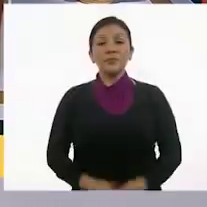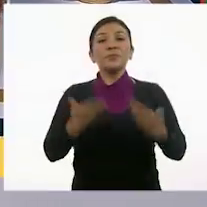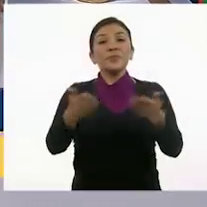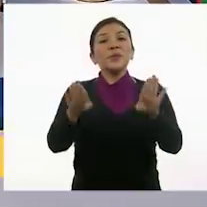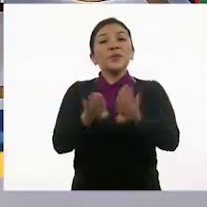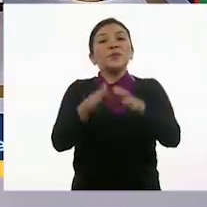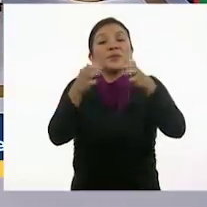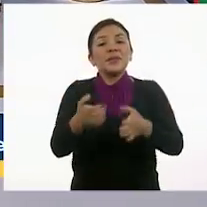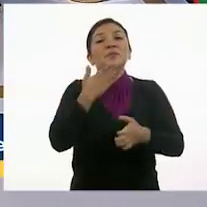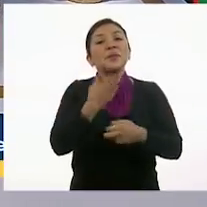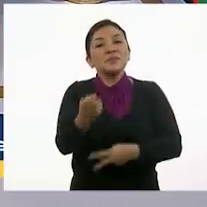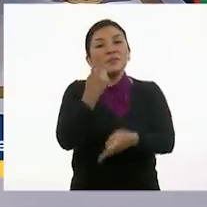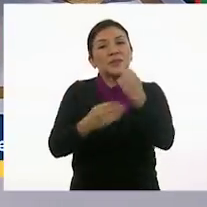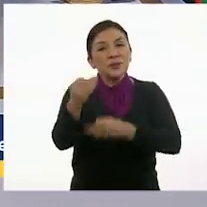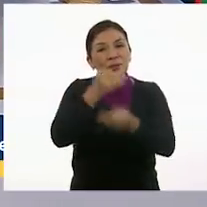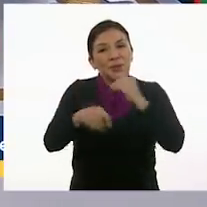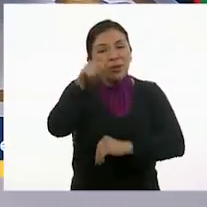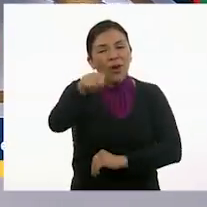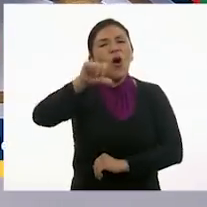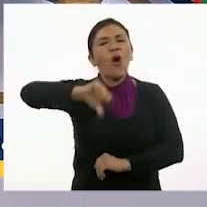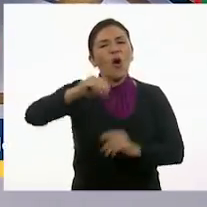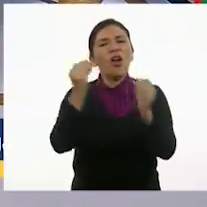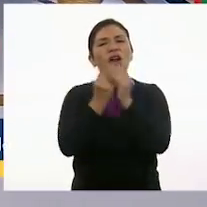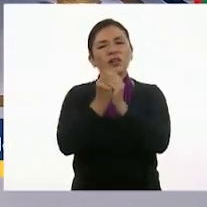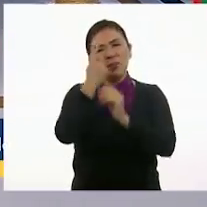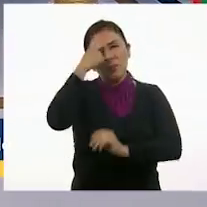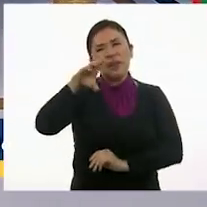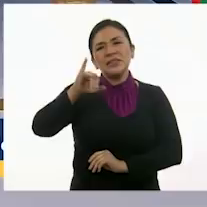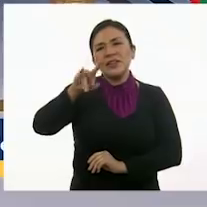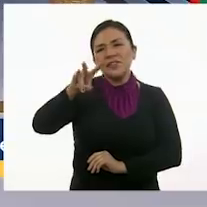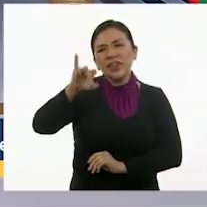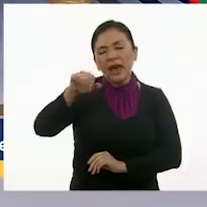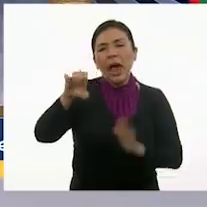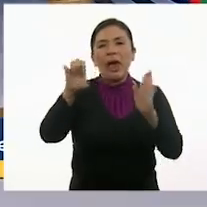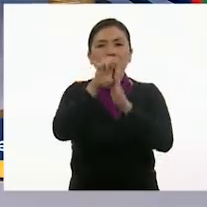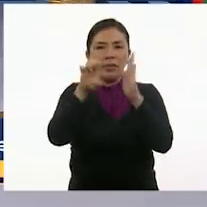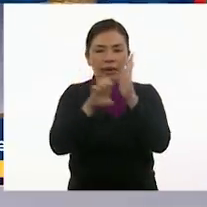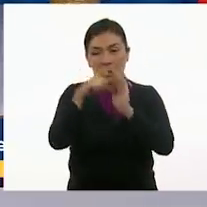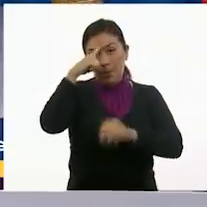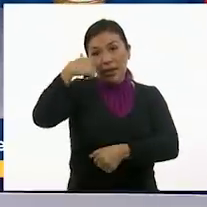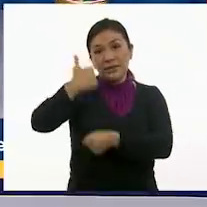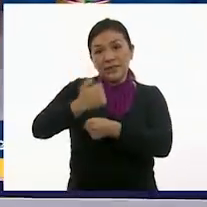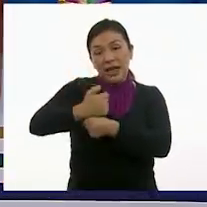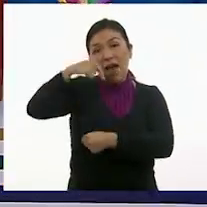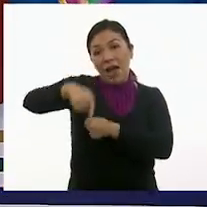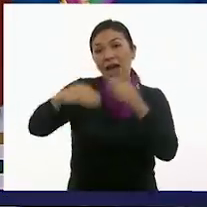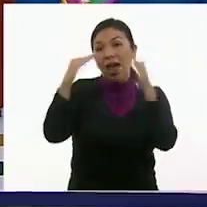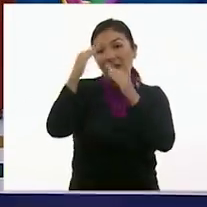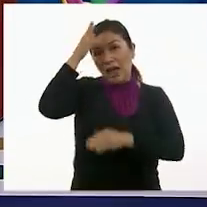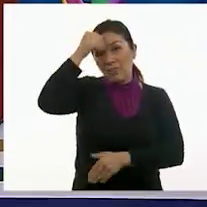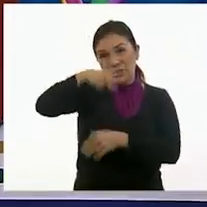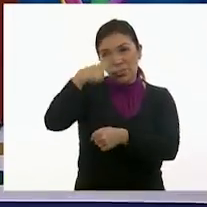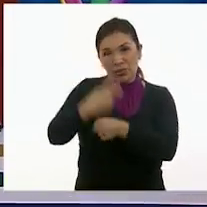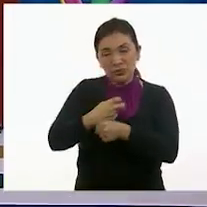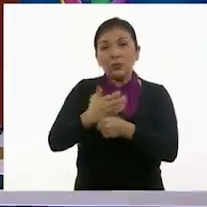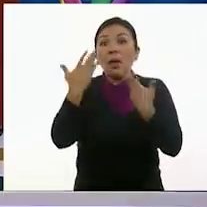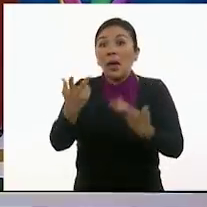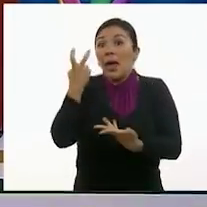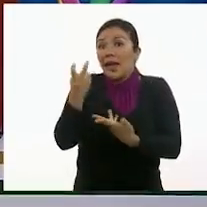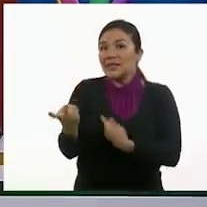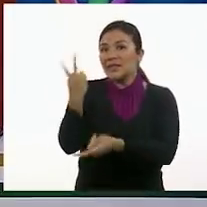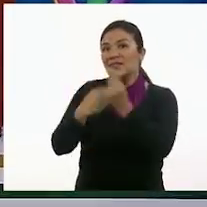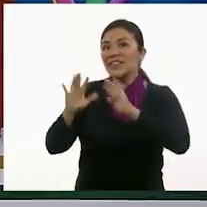están? Bienvenidas y bienvenidos a su sesión de formación cívica y ética para sexto grado en Aprende en Casa 2. Y para eso